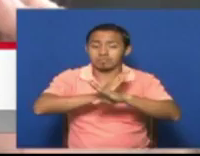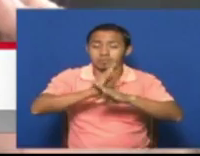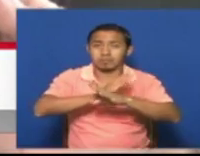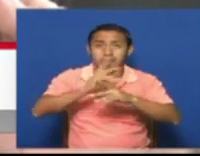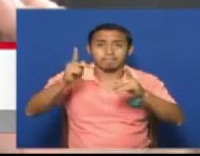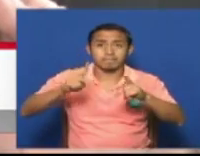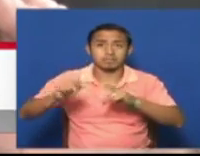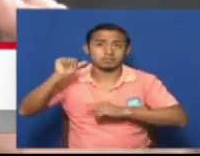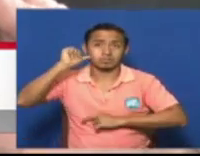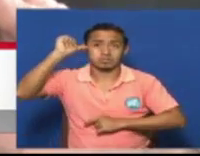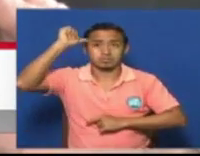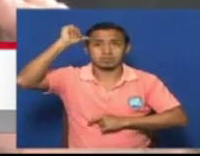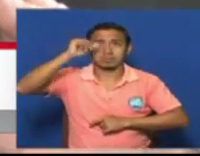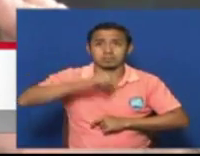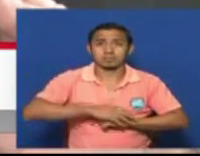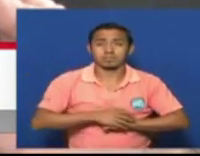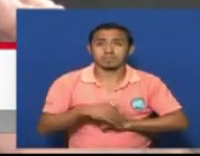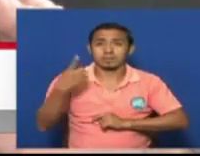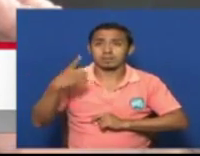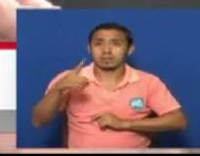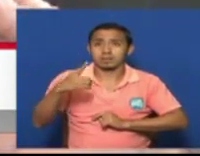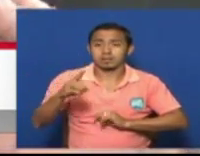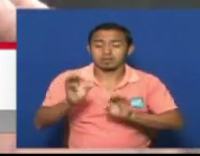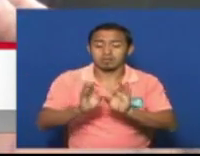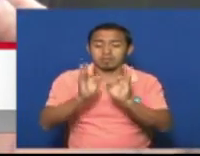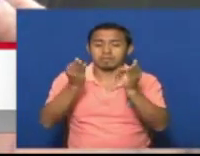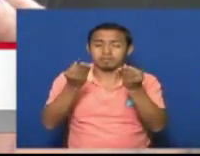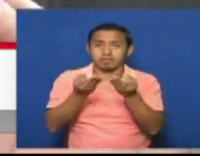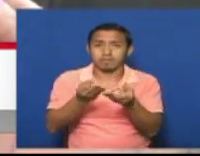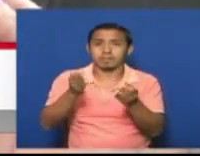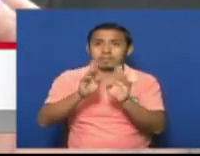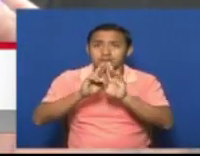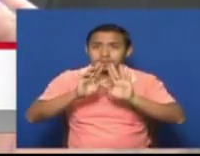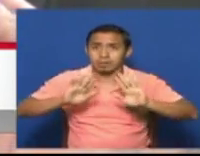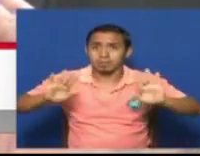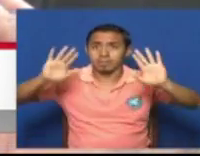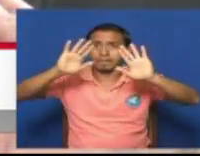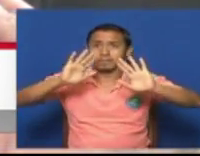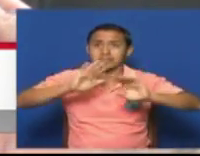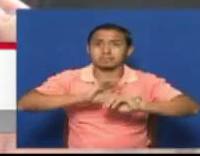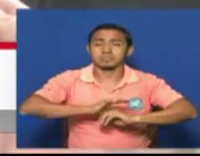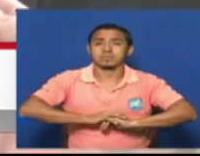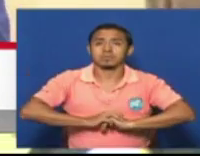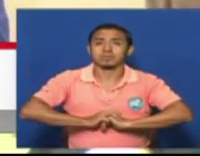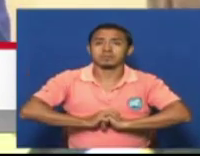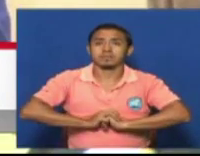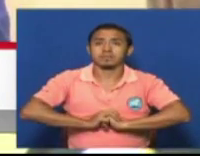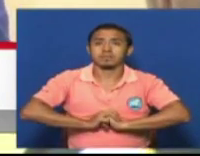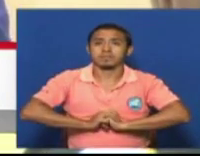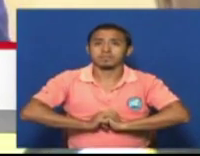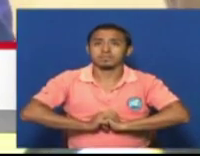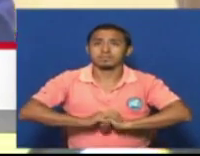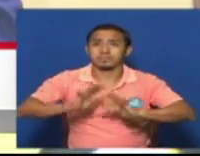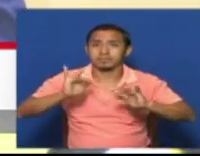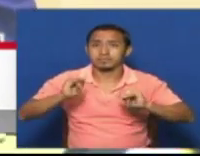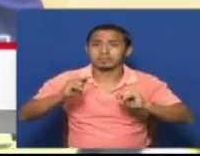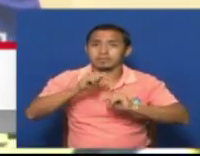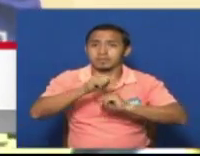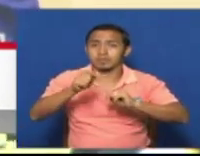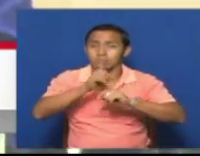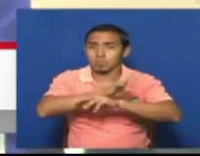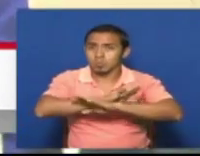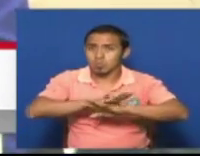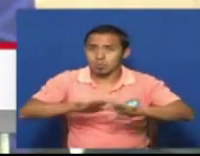que las personas adultas el derecho a la familia que establece la convención diríamos que es una de las